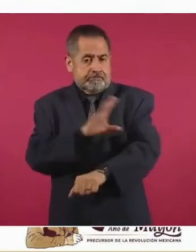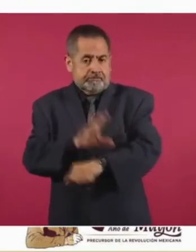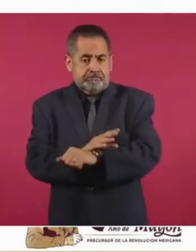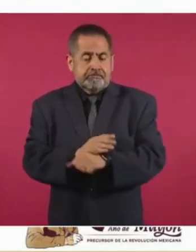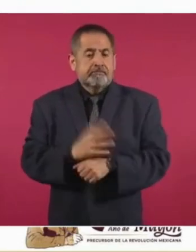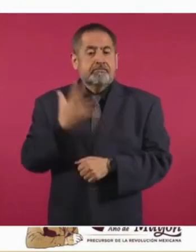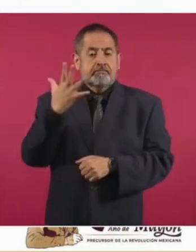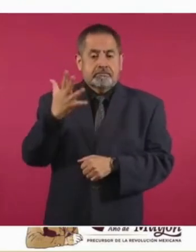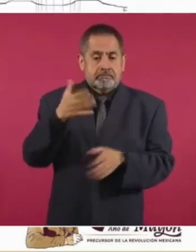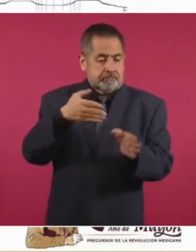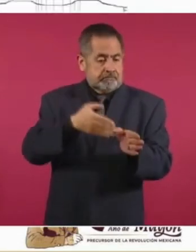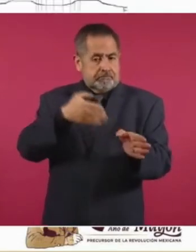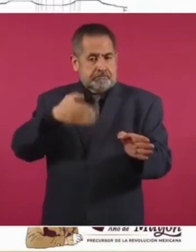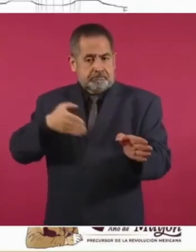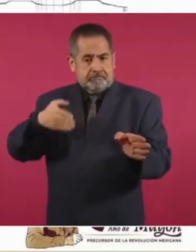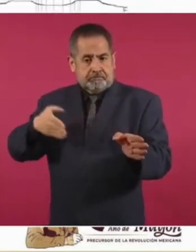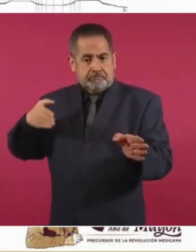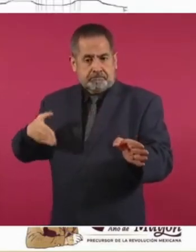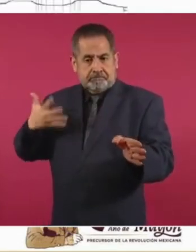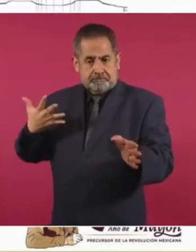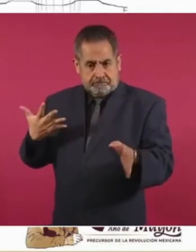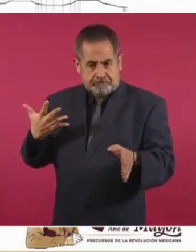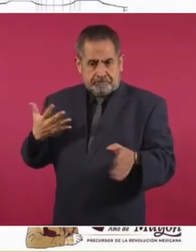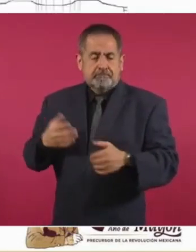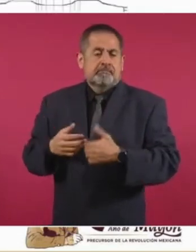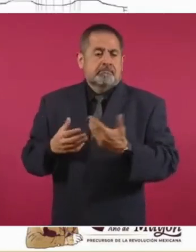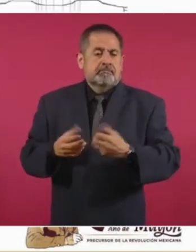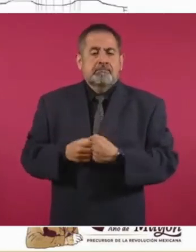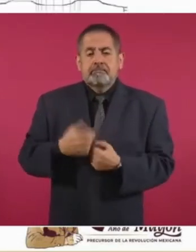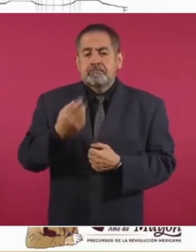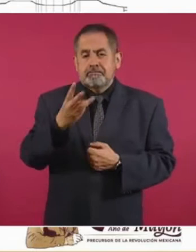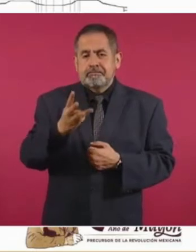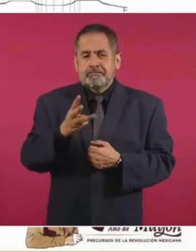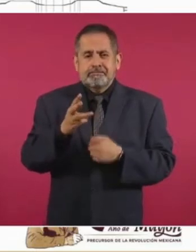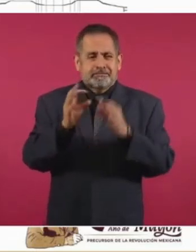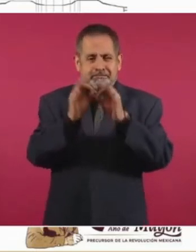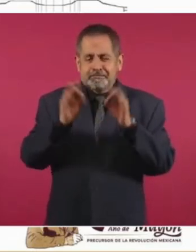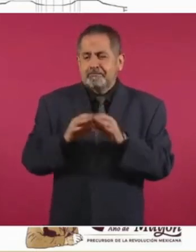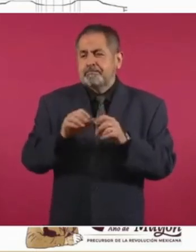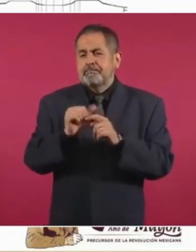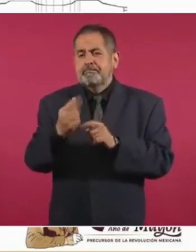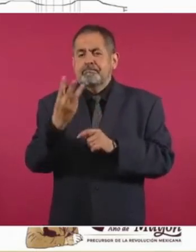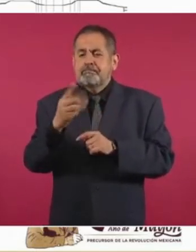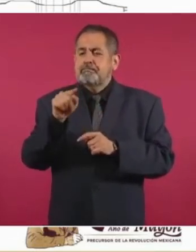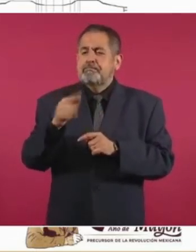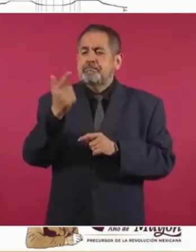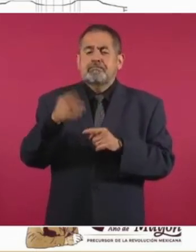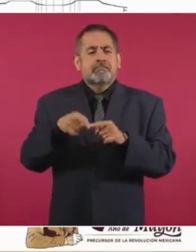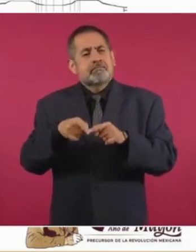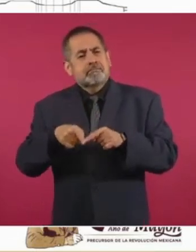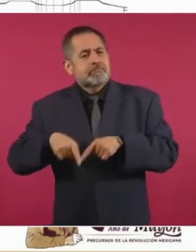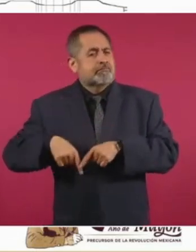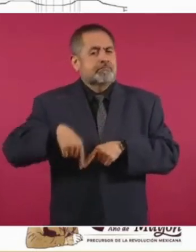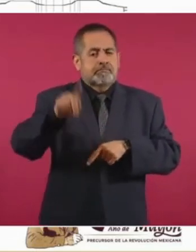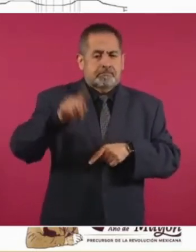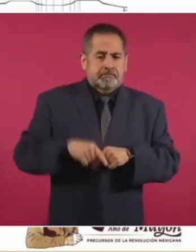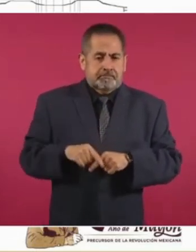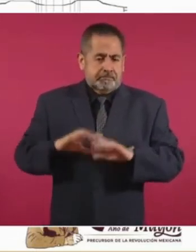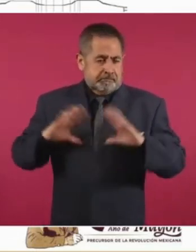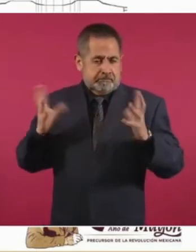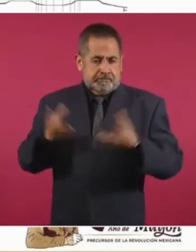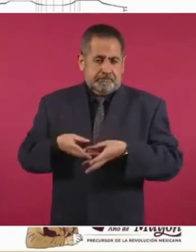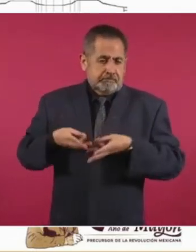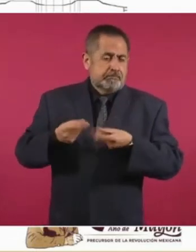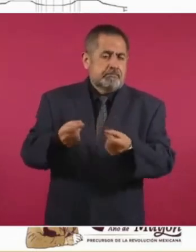uno y además construiremos 3 viaductos de 3.7 kilómetros de longitud. La inversión total que tiene